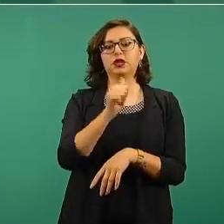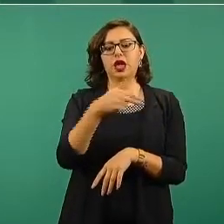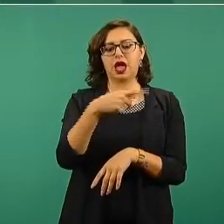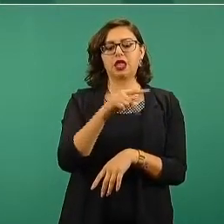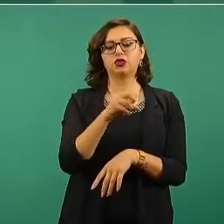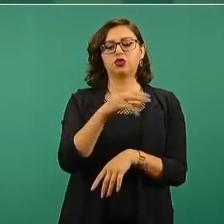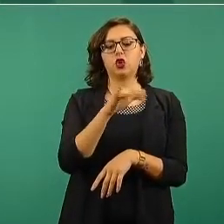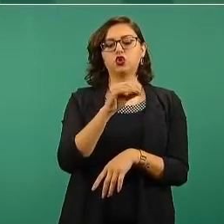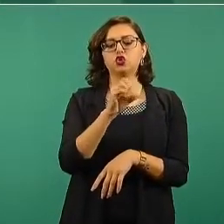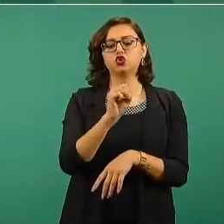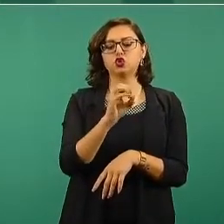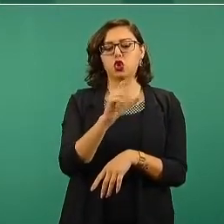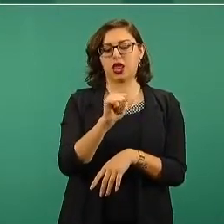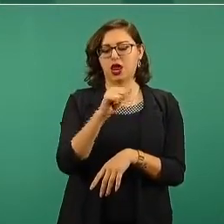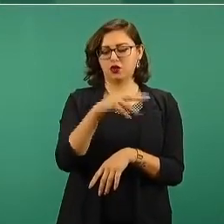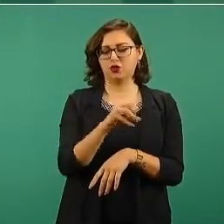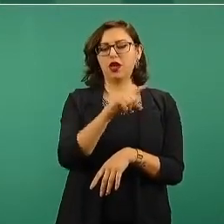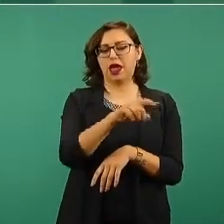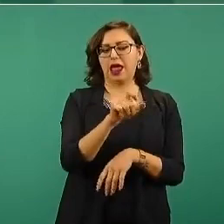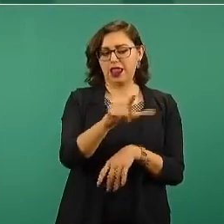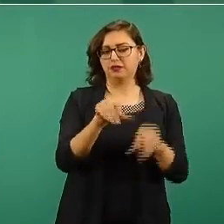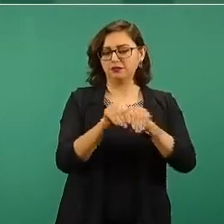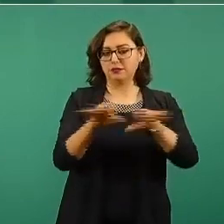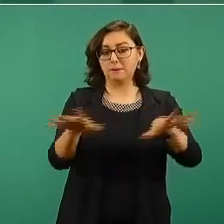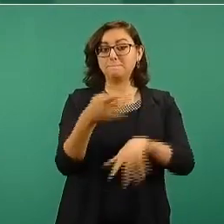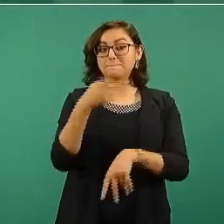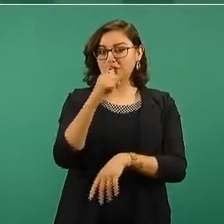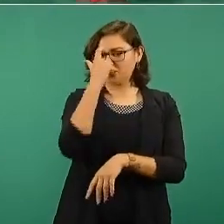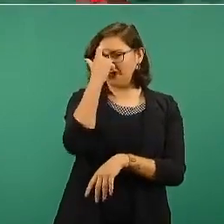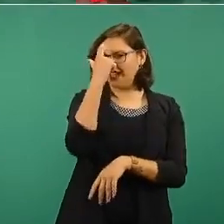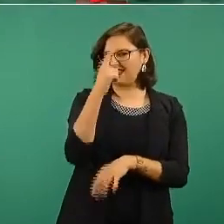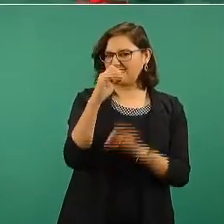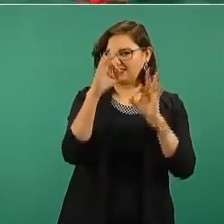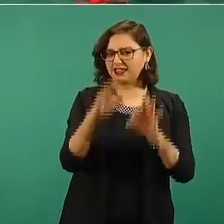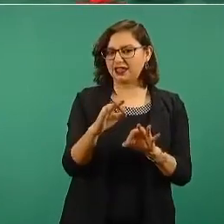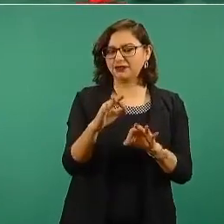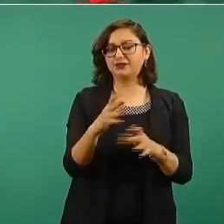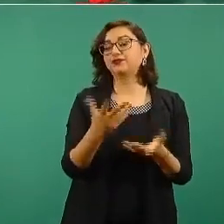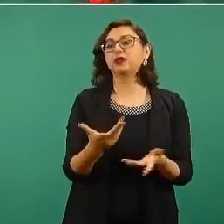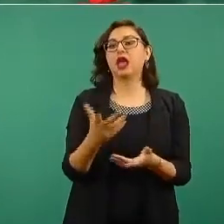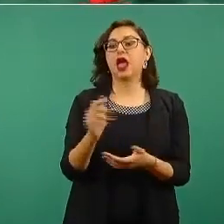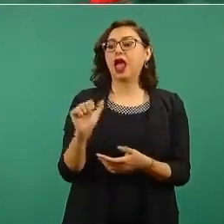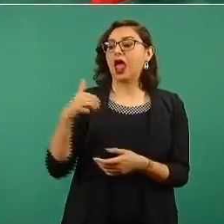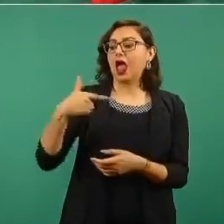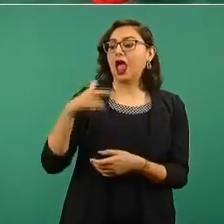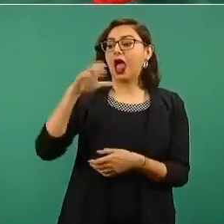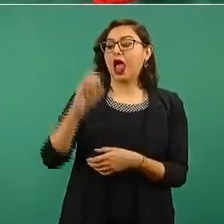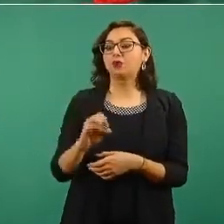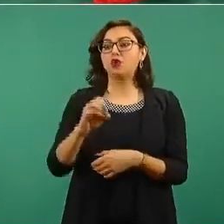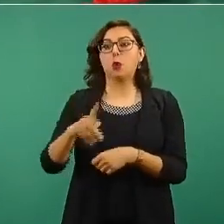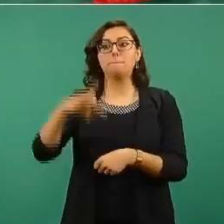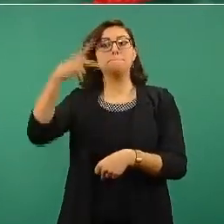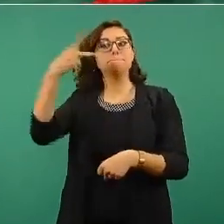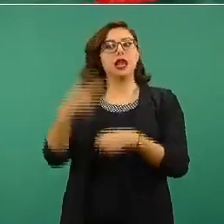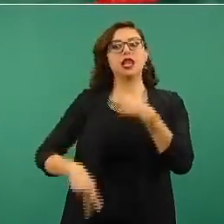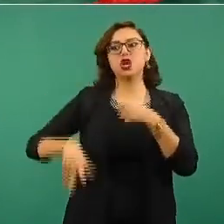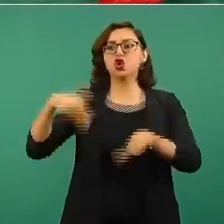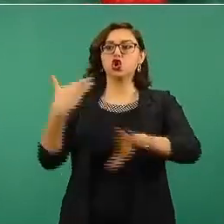Antonio Solá. Pero la frase López Obrador, un peligro para México, fue de